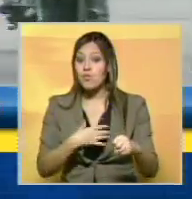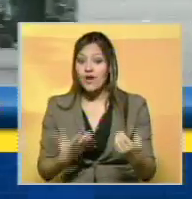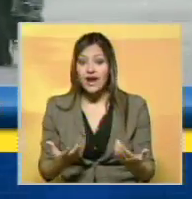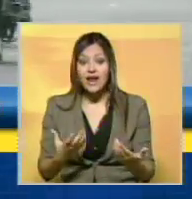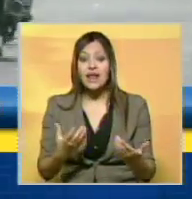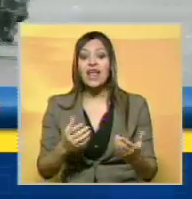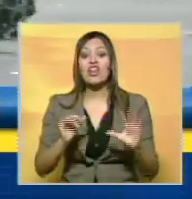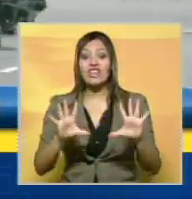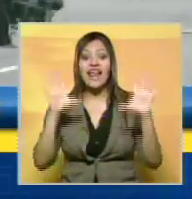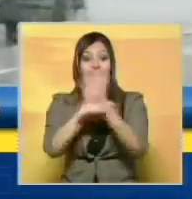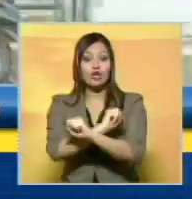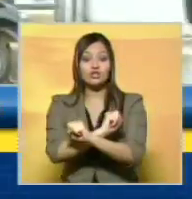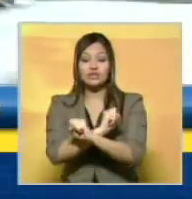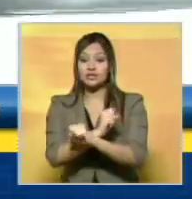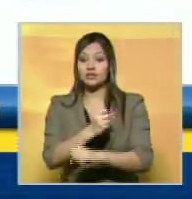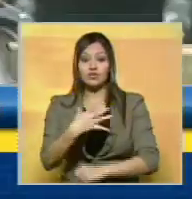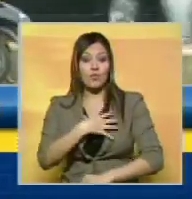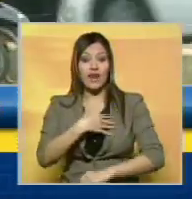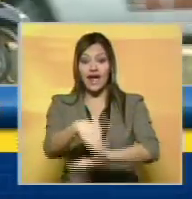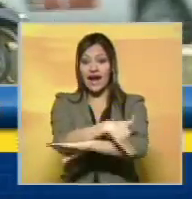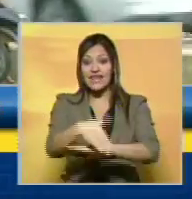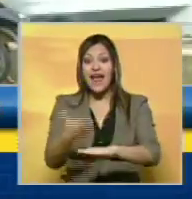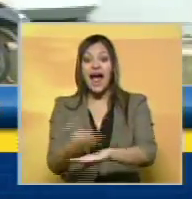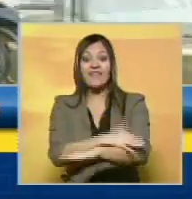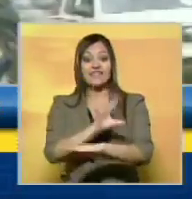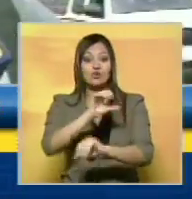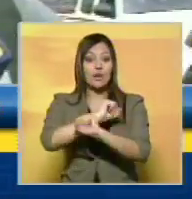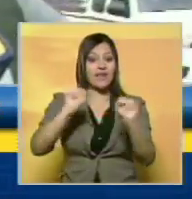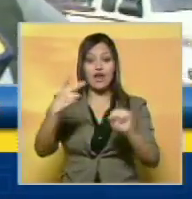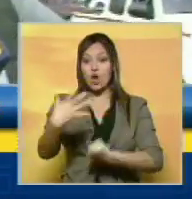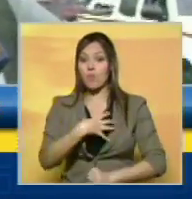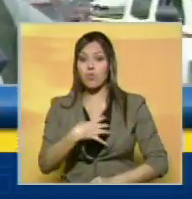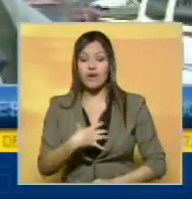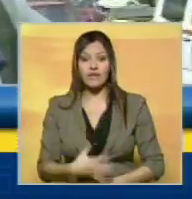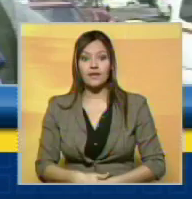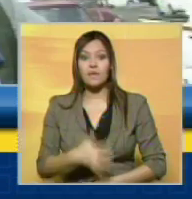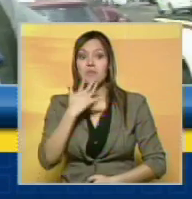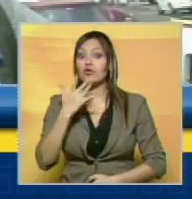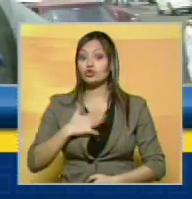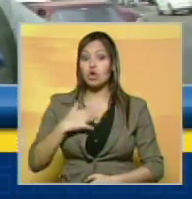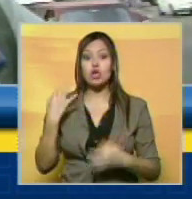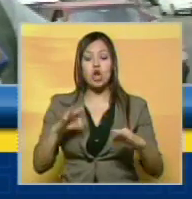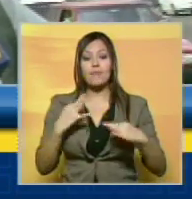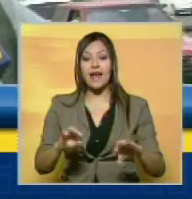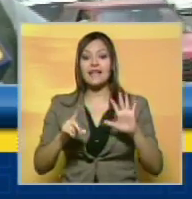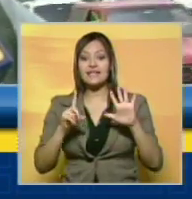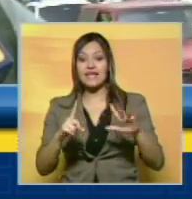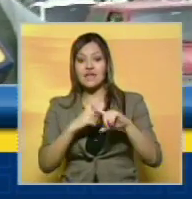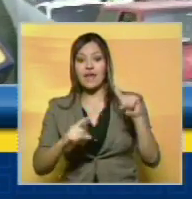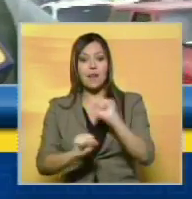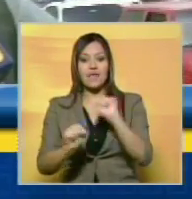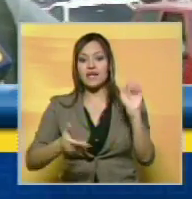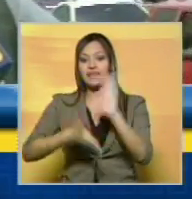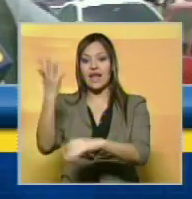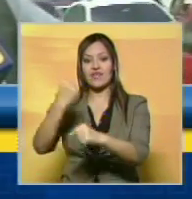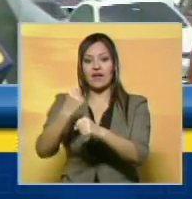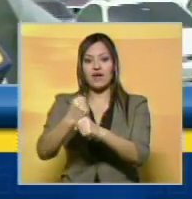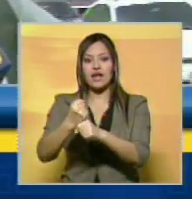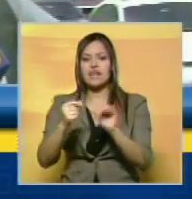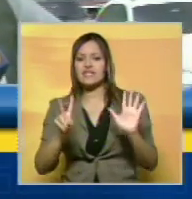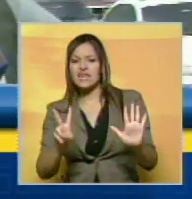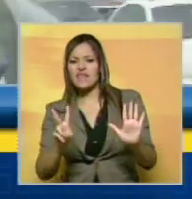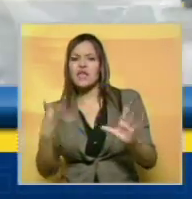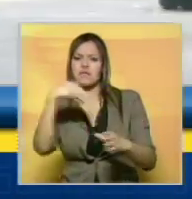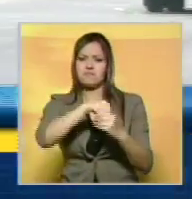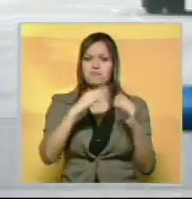transitar después de las 10 de la noche y antes de las 5 de la mañana. Por lo menos normalmente salgo a las 6:30 de la mañana a trabajar y a las 7 normalmente ya